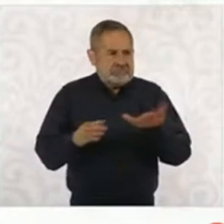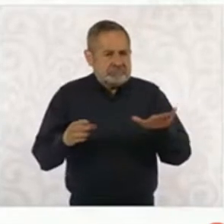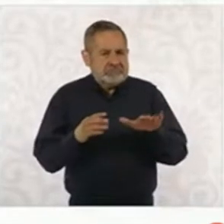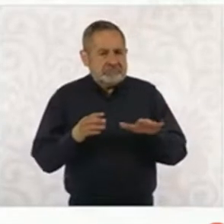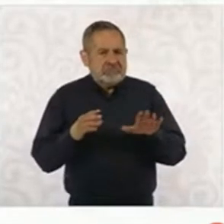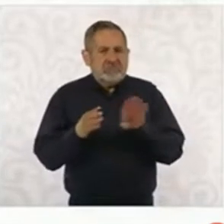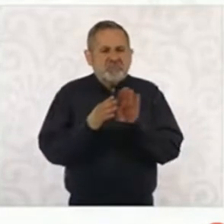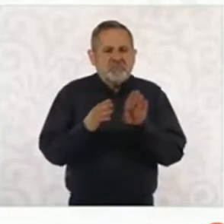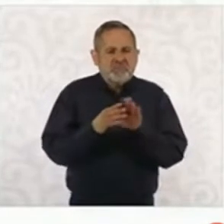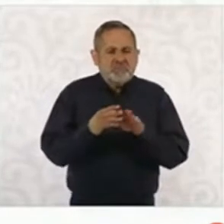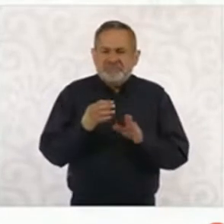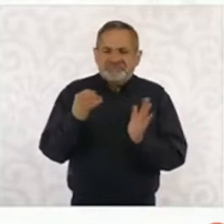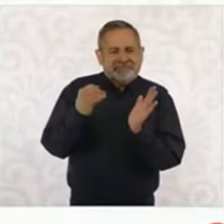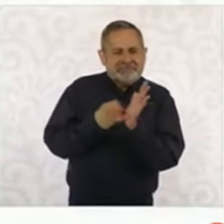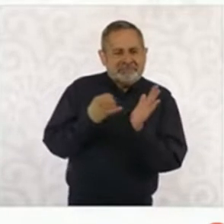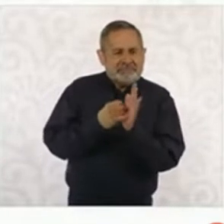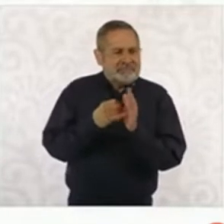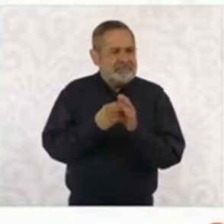fiscal.